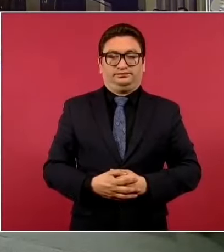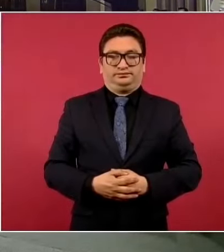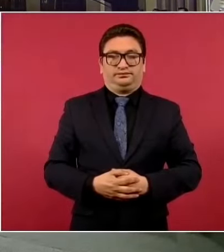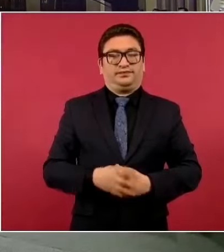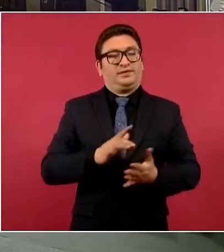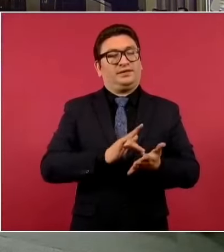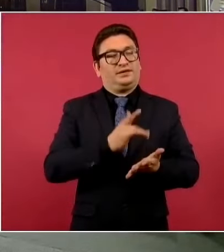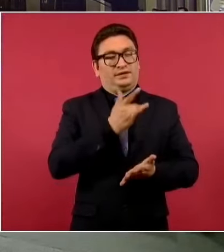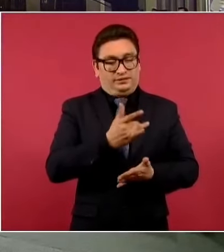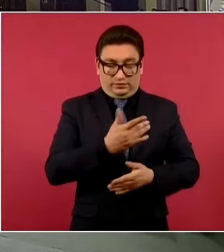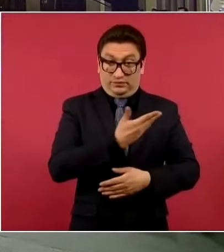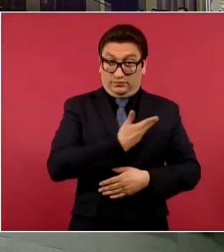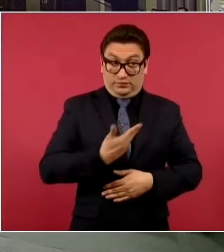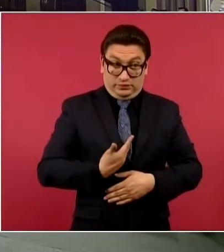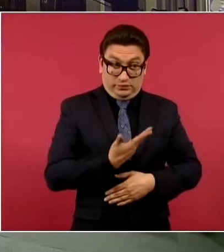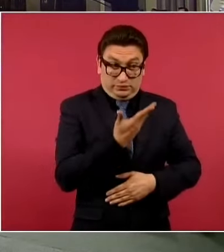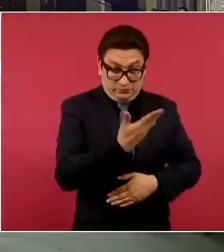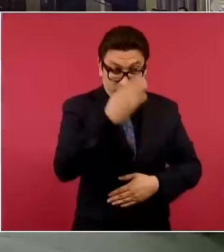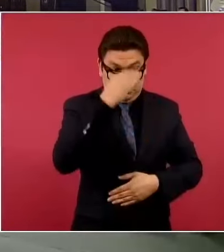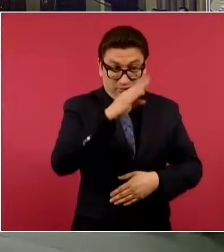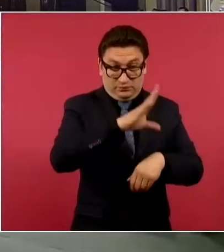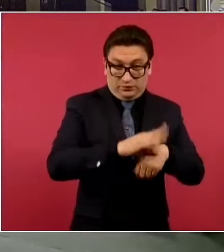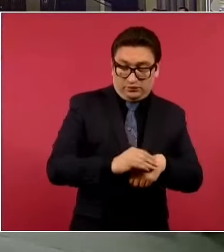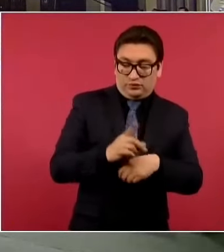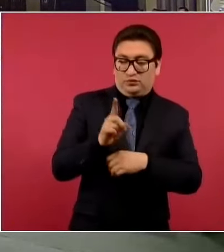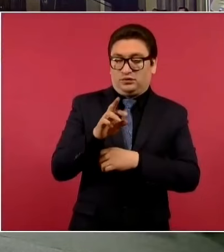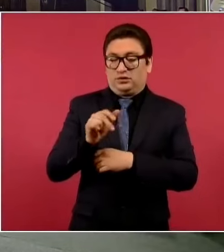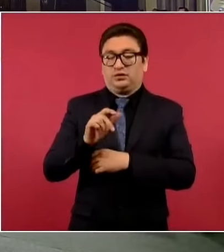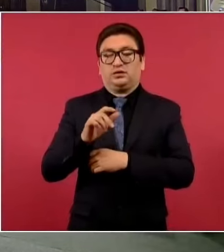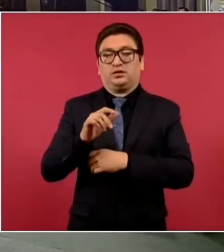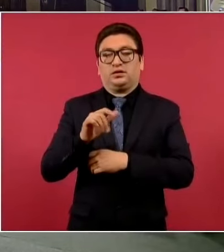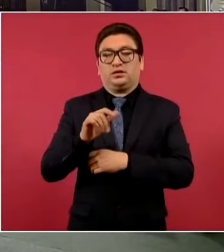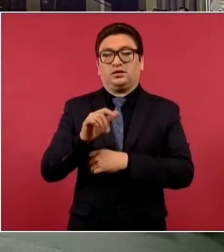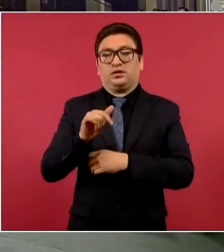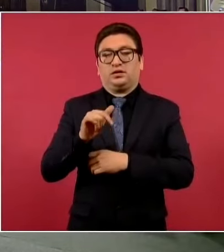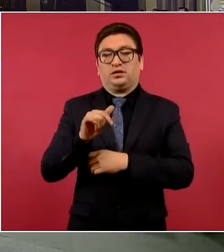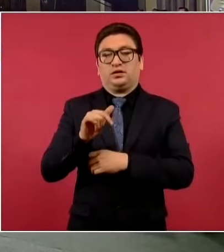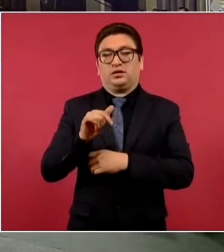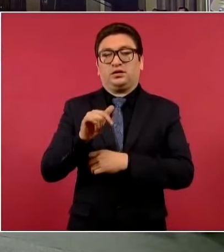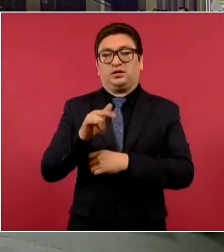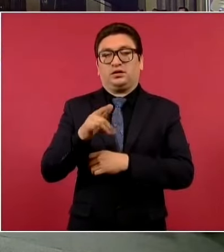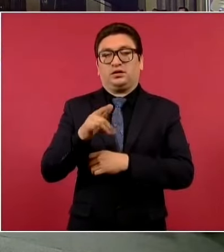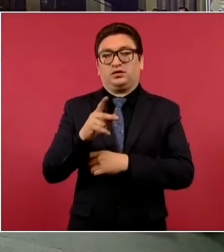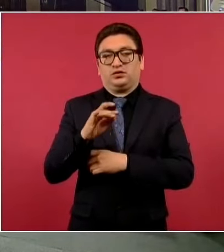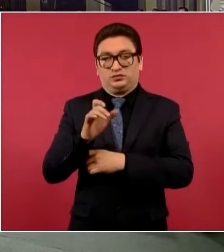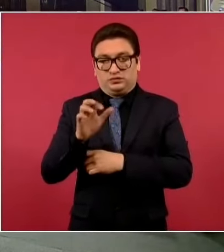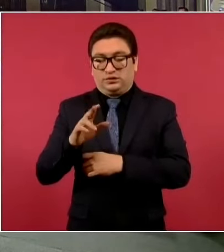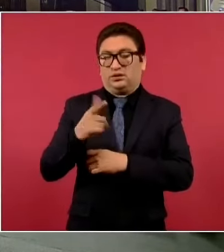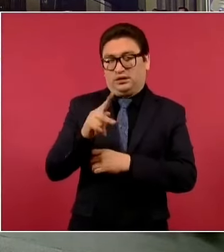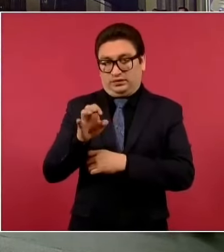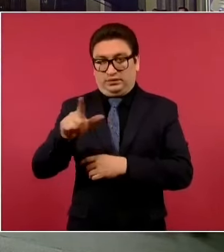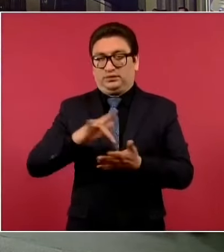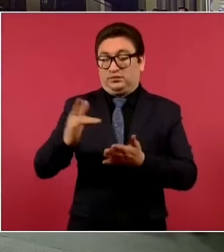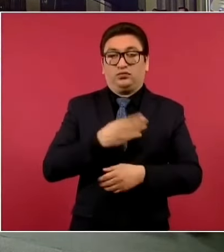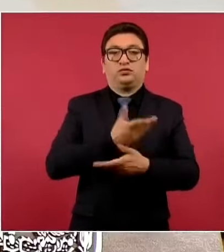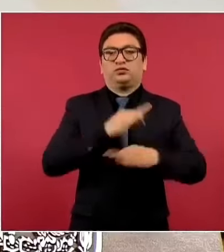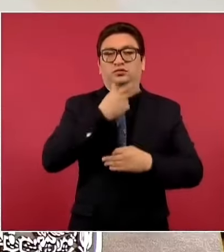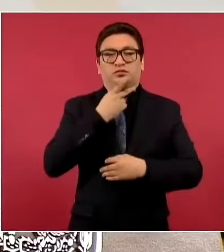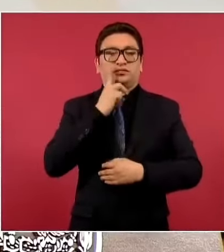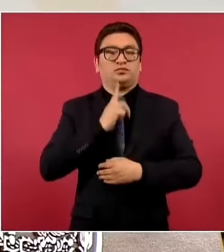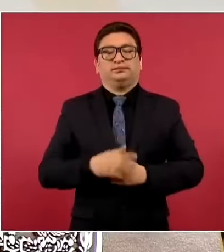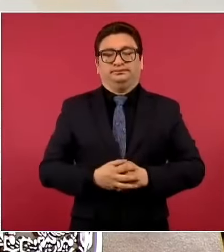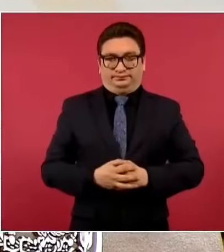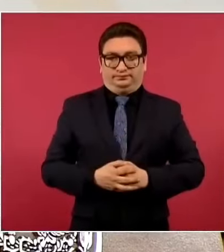Muchas gracias. Con su permiso, señor presidente, doctor Alcocer, doctor López-Gatell, muy buenos días a todas y a todos.